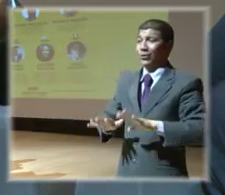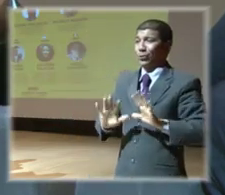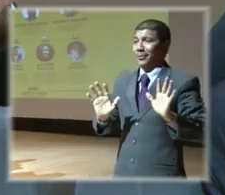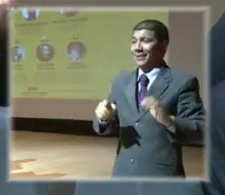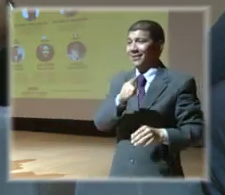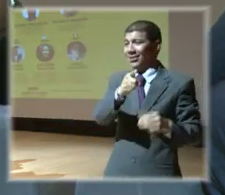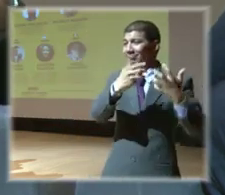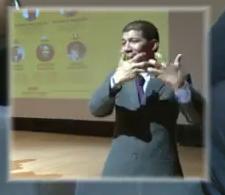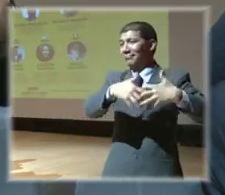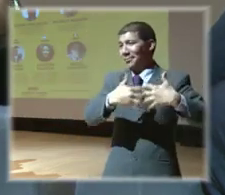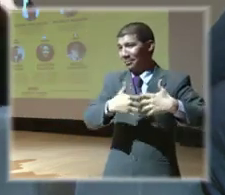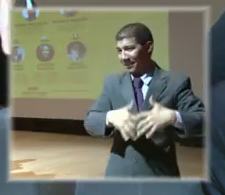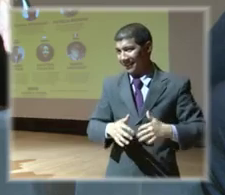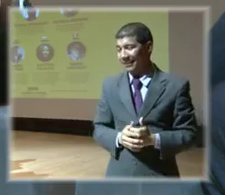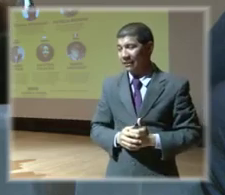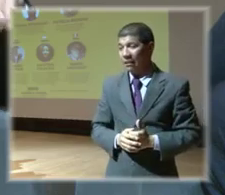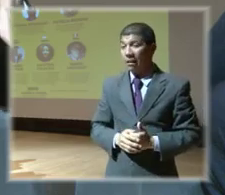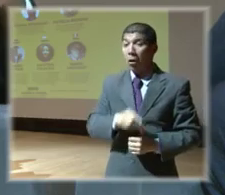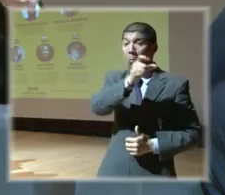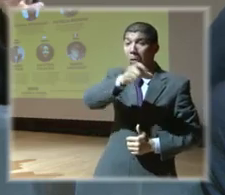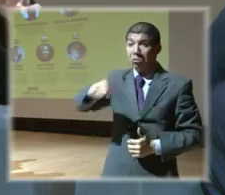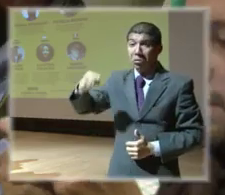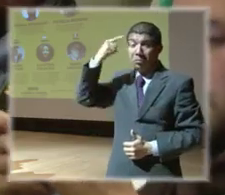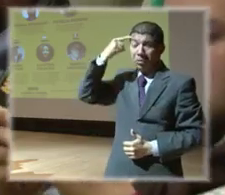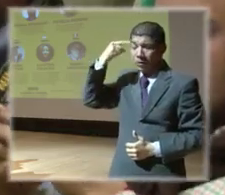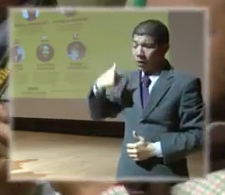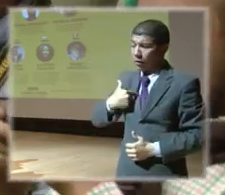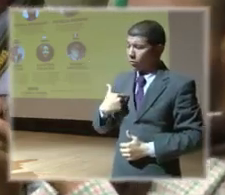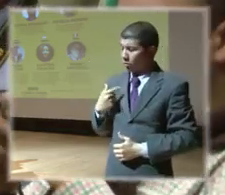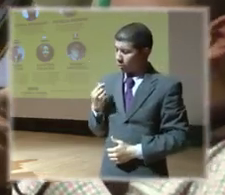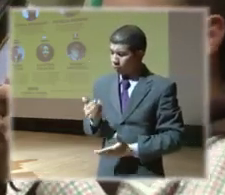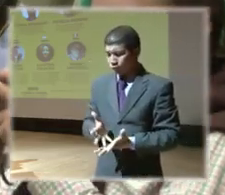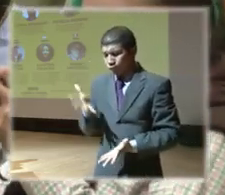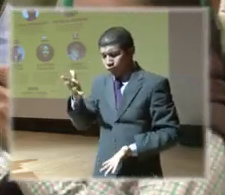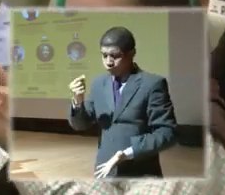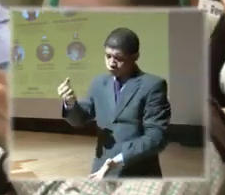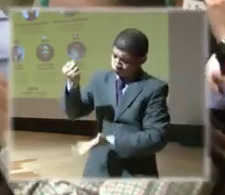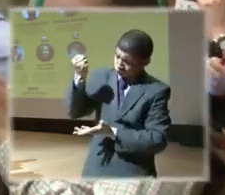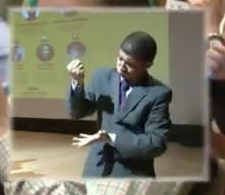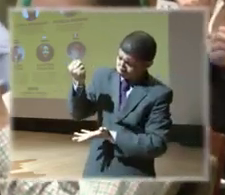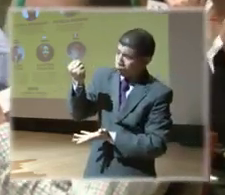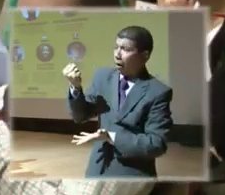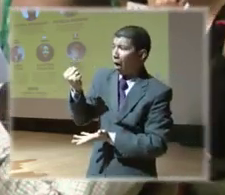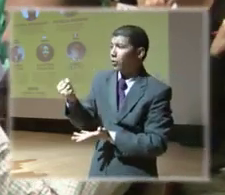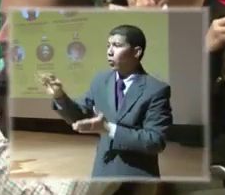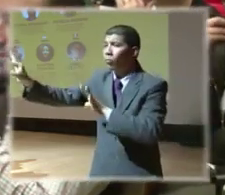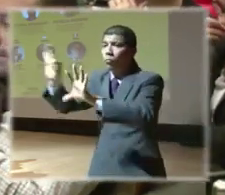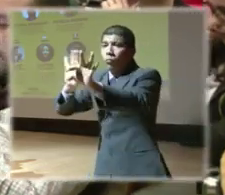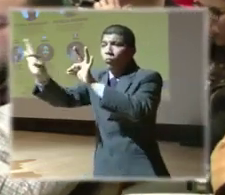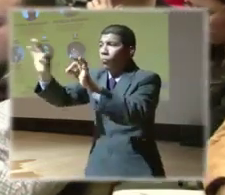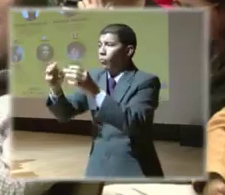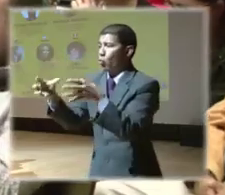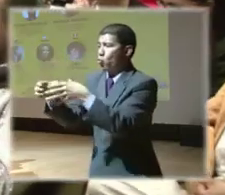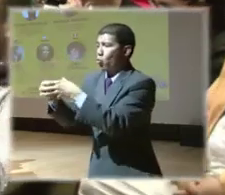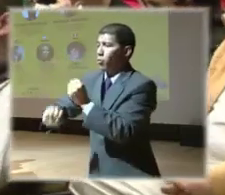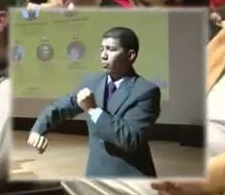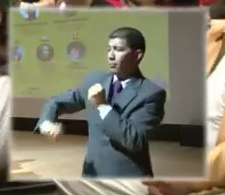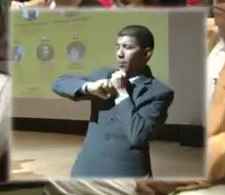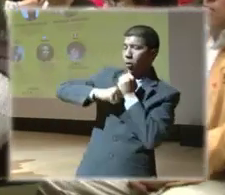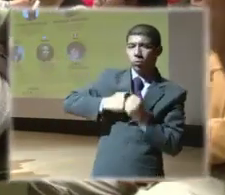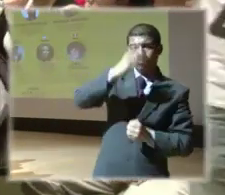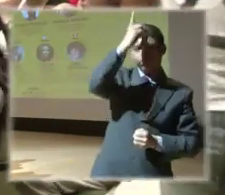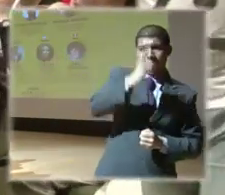fortuna puede tener un equipo de apoyo en la toma de sus decisiones. Pero si ustedes ponen toma de decisiones